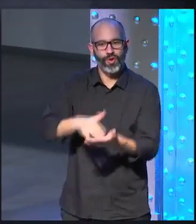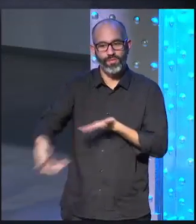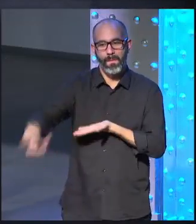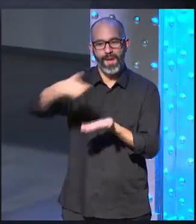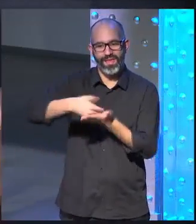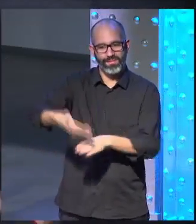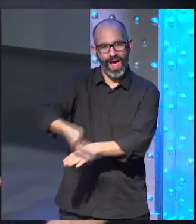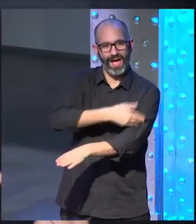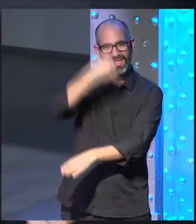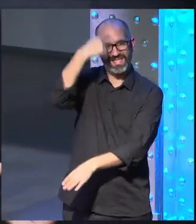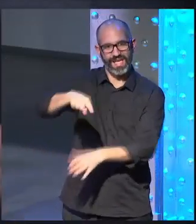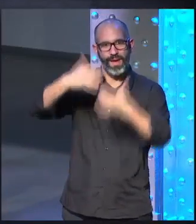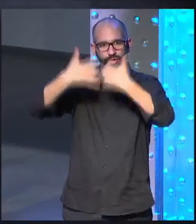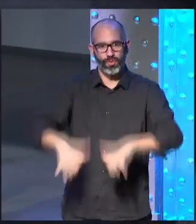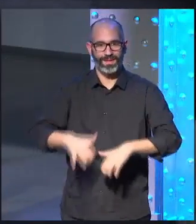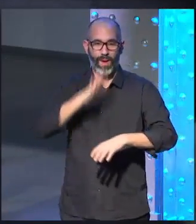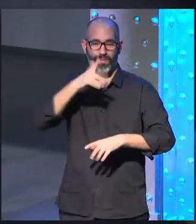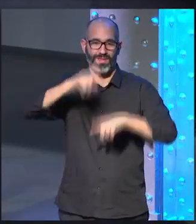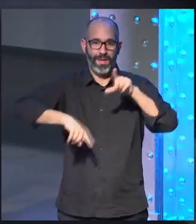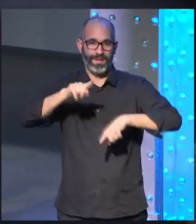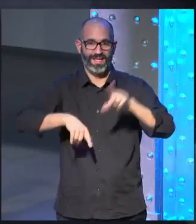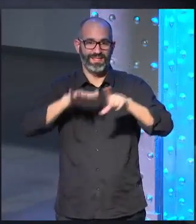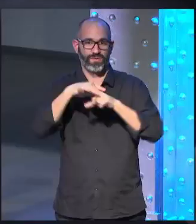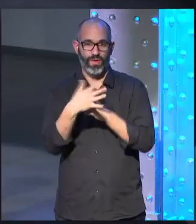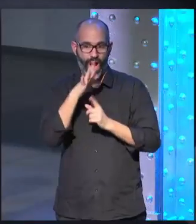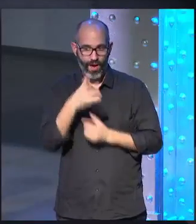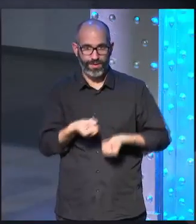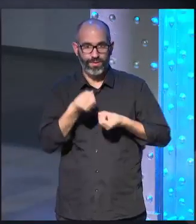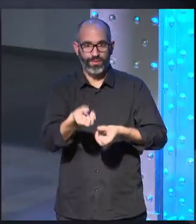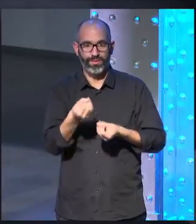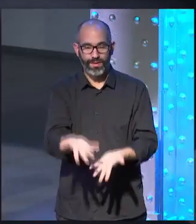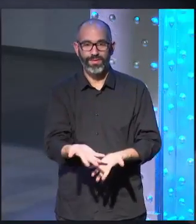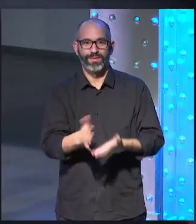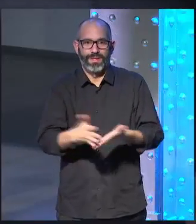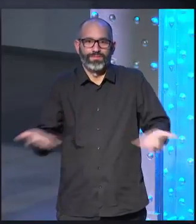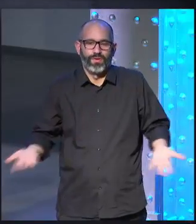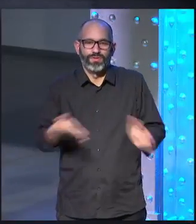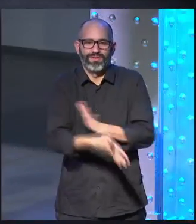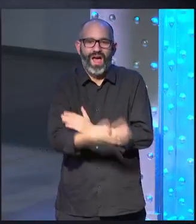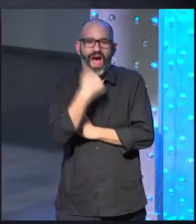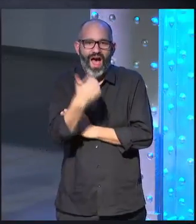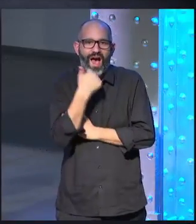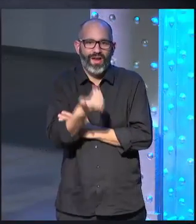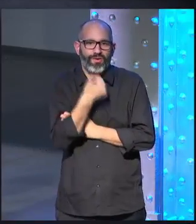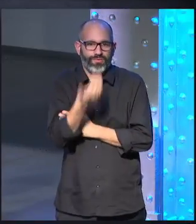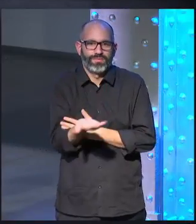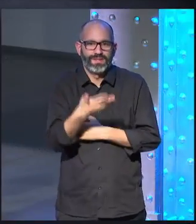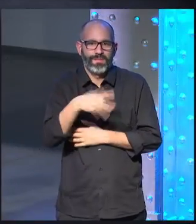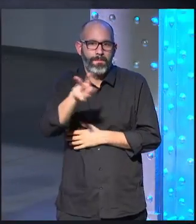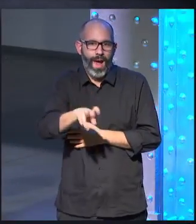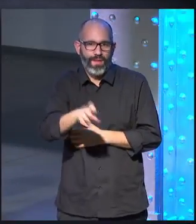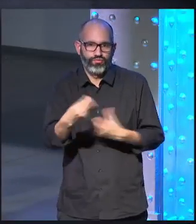ibas a pedir porque había detectado la necesidad, que era el caso este concreto que estaba ahora contando, pues es algo que también es muy